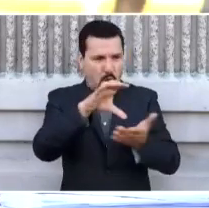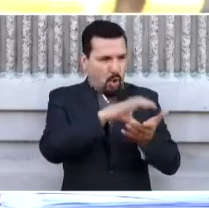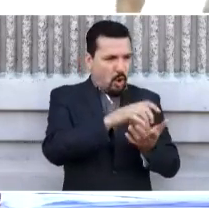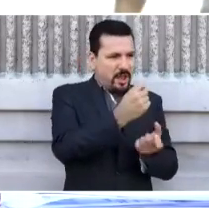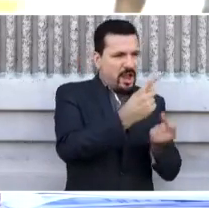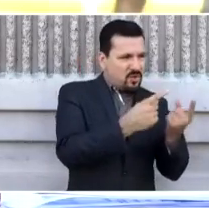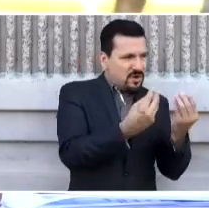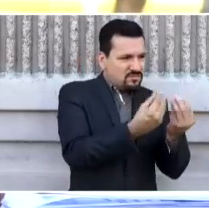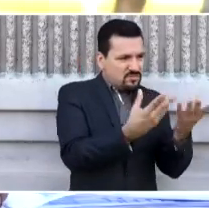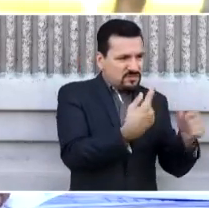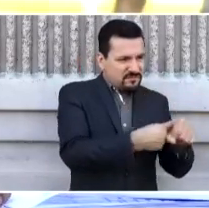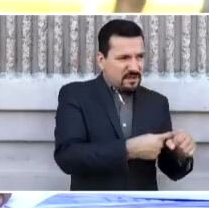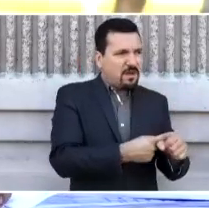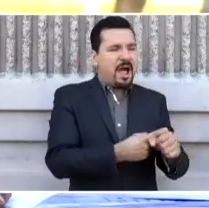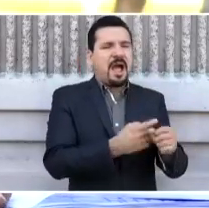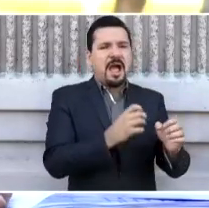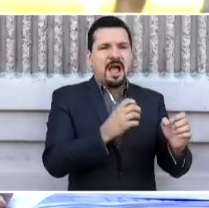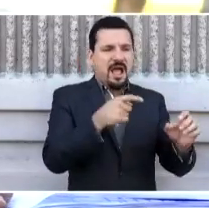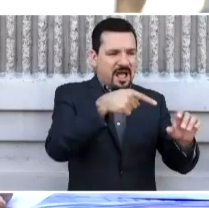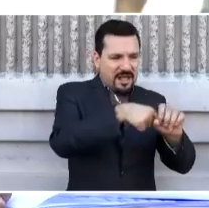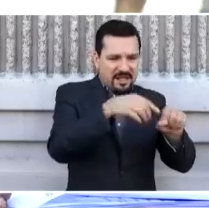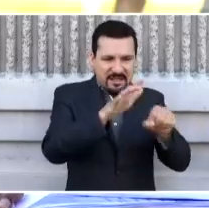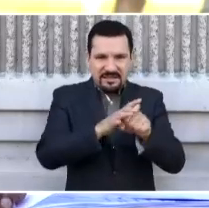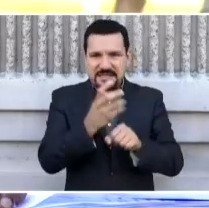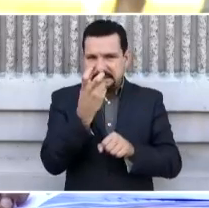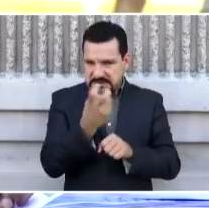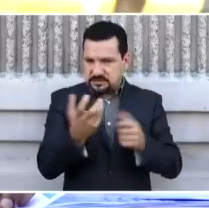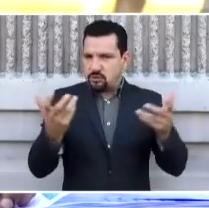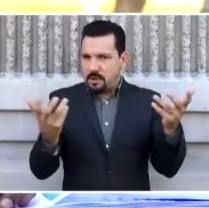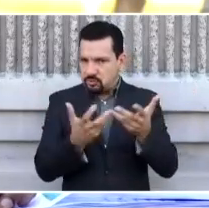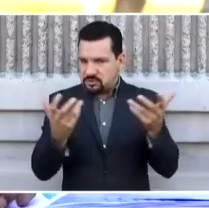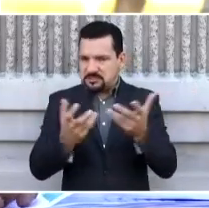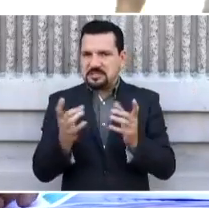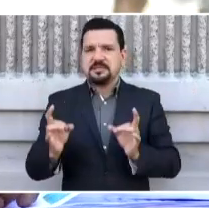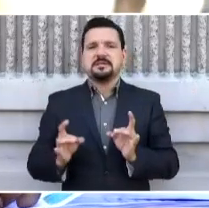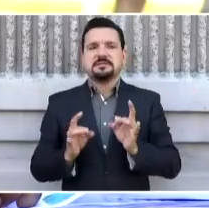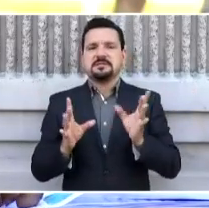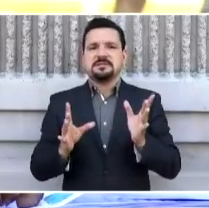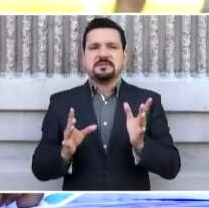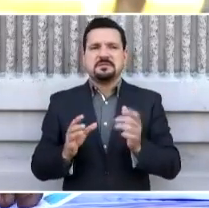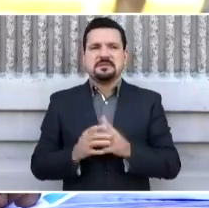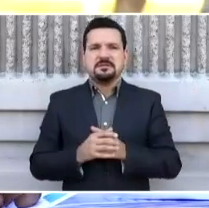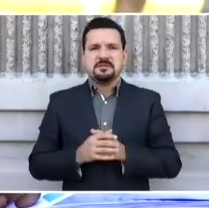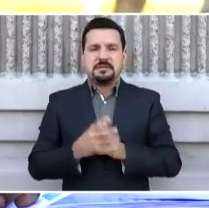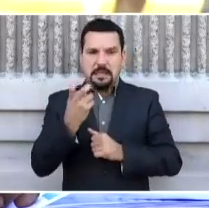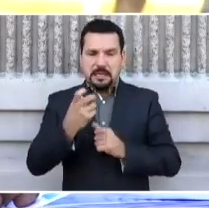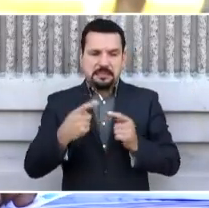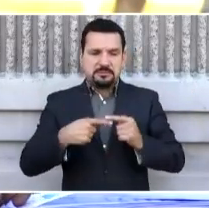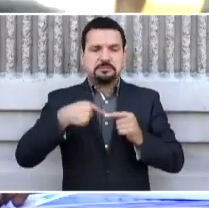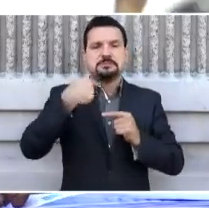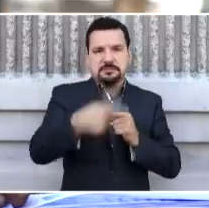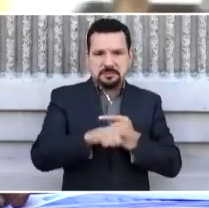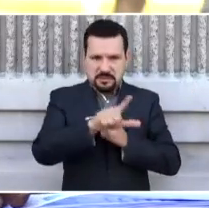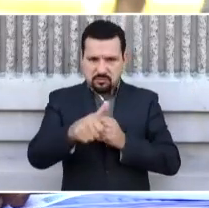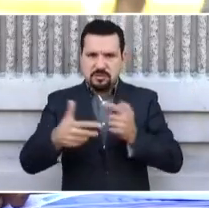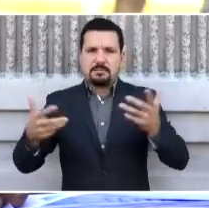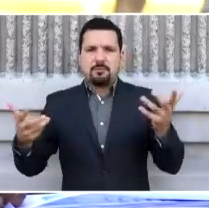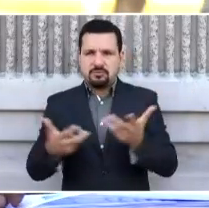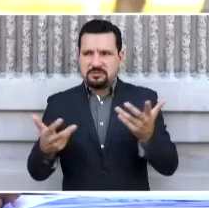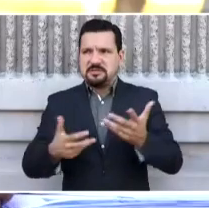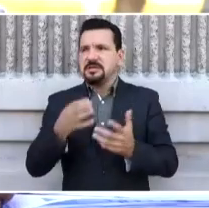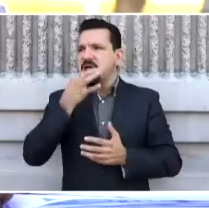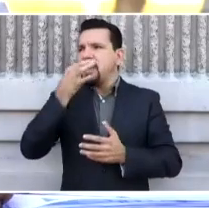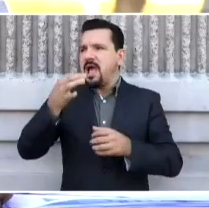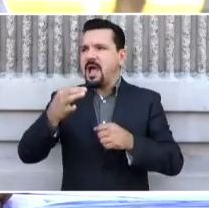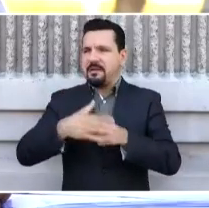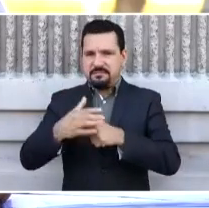comunitaria de los virus. Eso es lo que vamos a aplicar en el caso de que, no en el caso, esto es lo que sigue. O sea, ya hemos dicho que